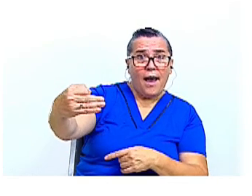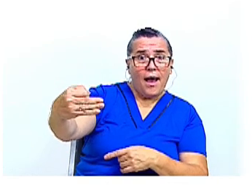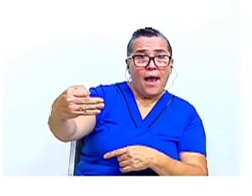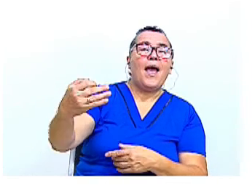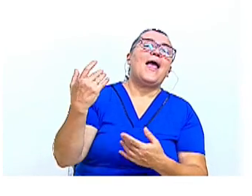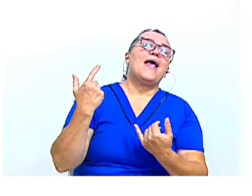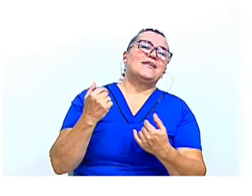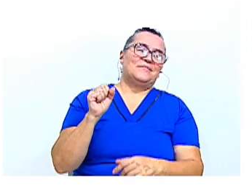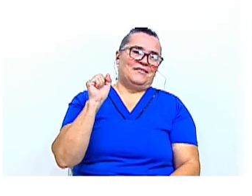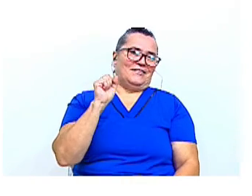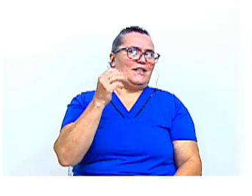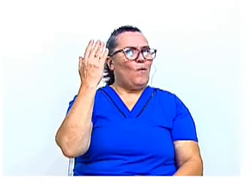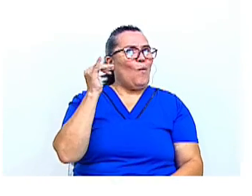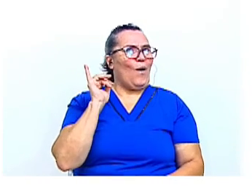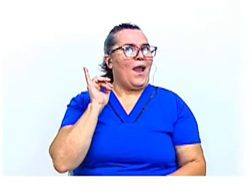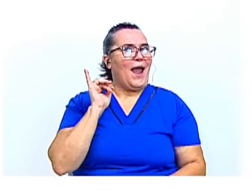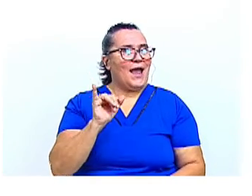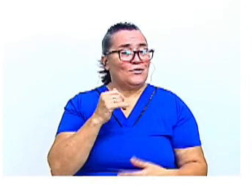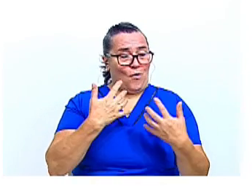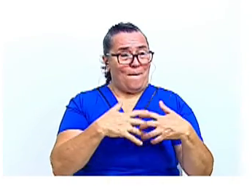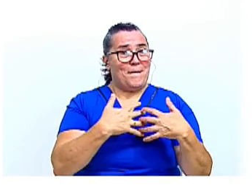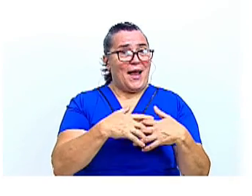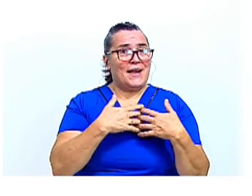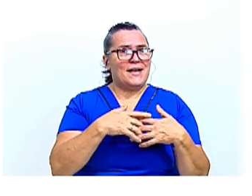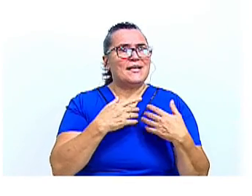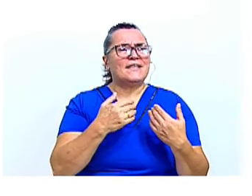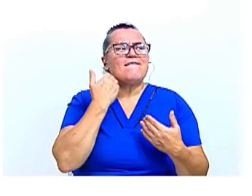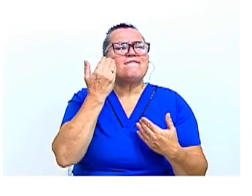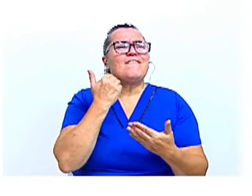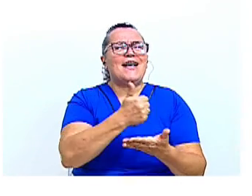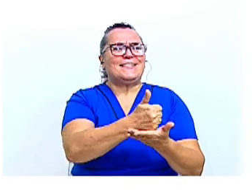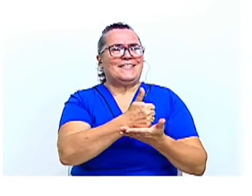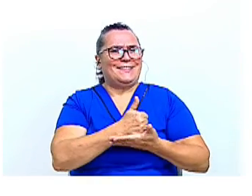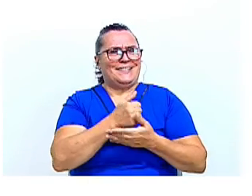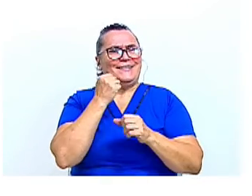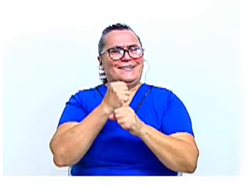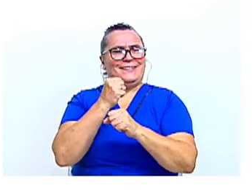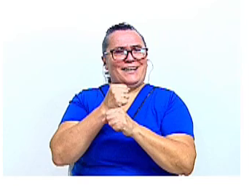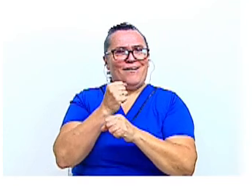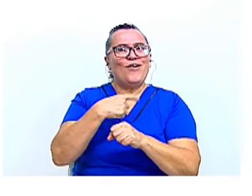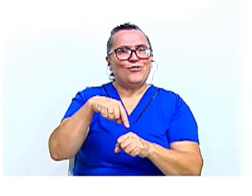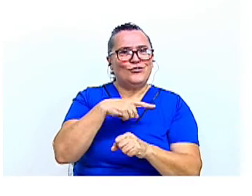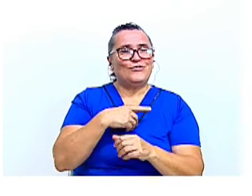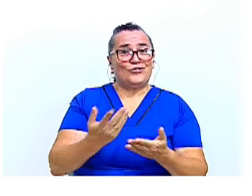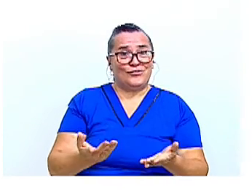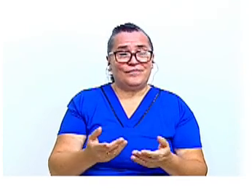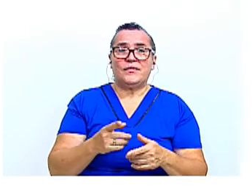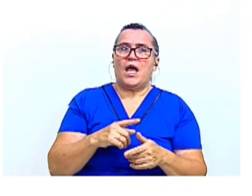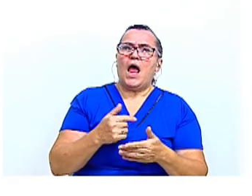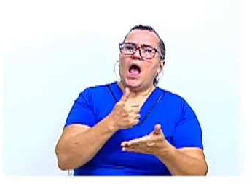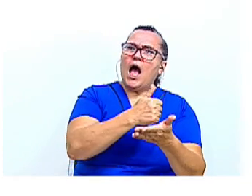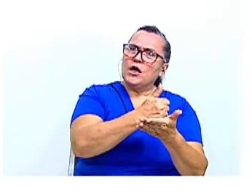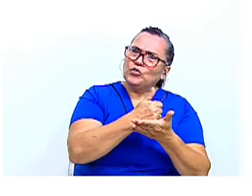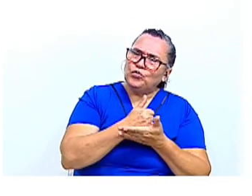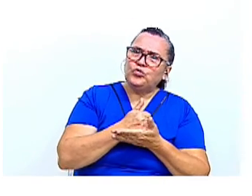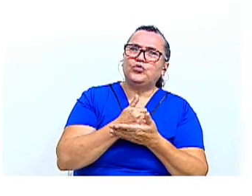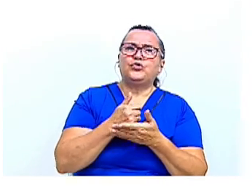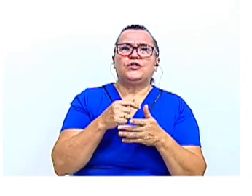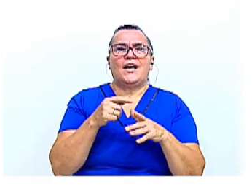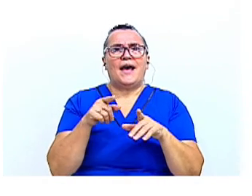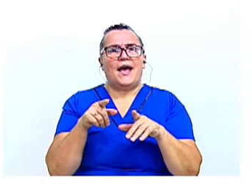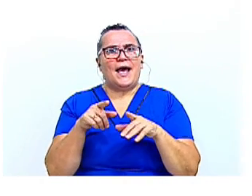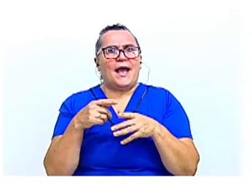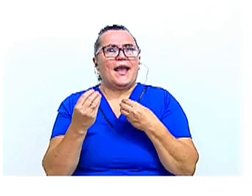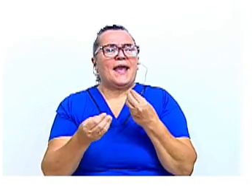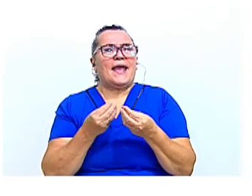Espero que sí, porque precisamente las máquinas vienen a facilitar el trabajo que realizamos. Nos ayuda e inclusive a